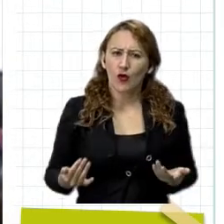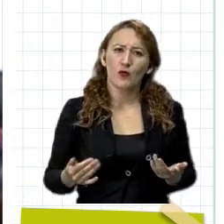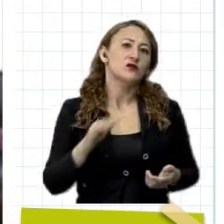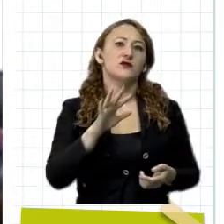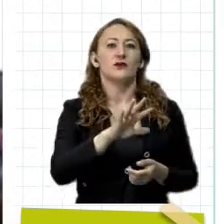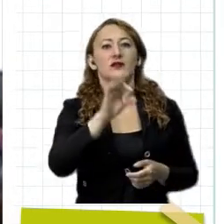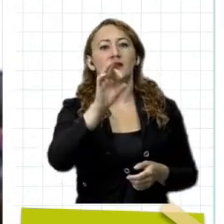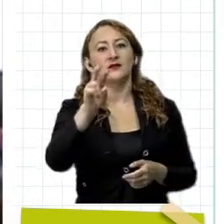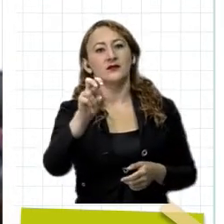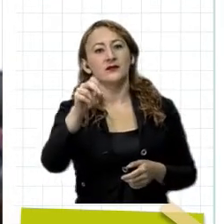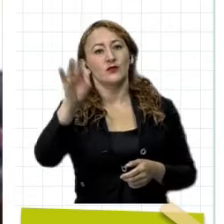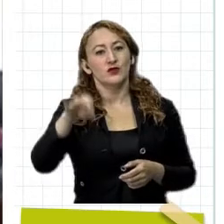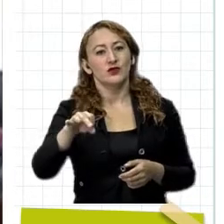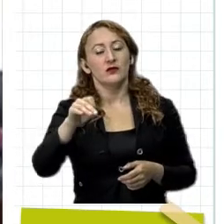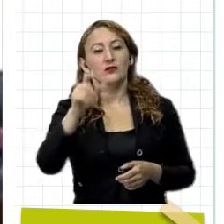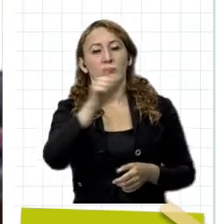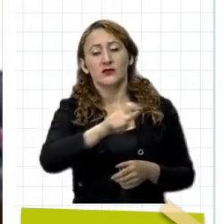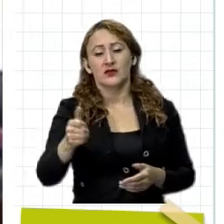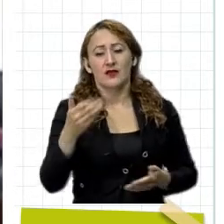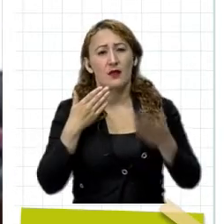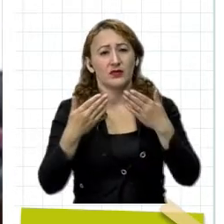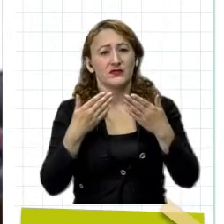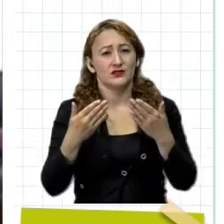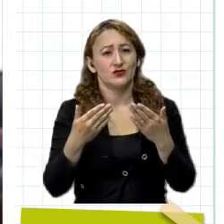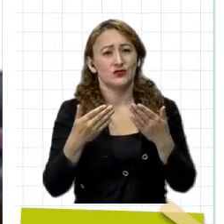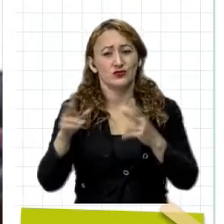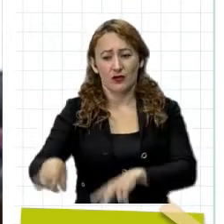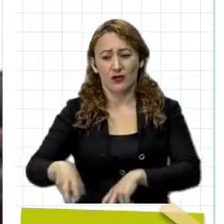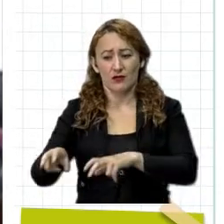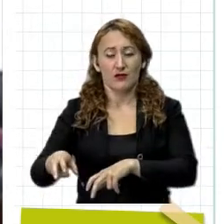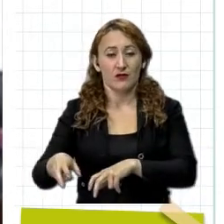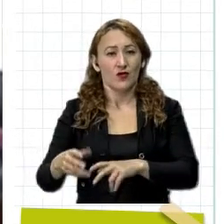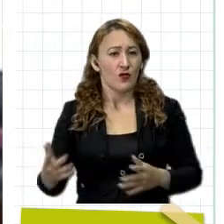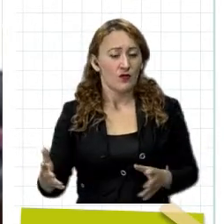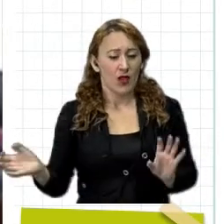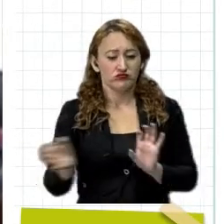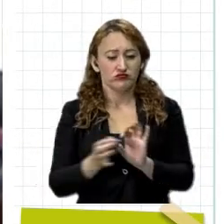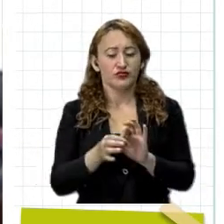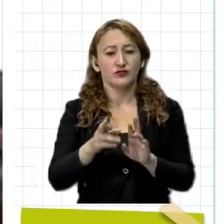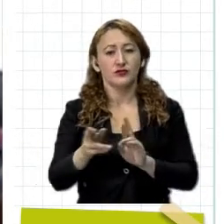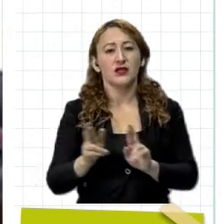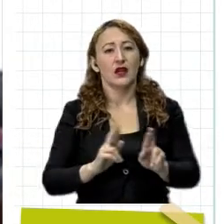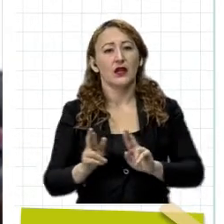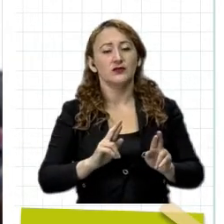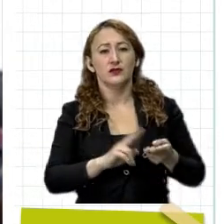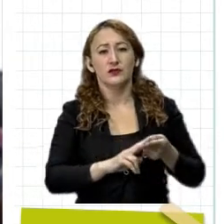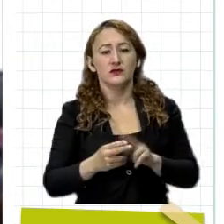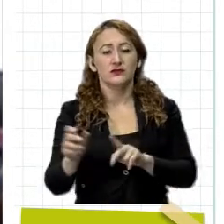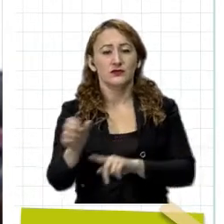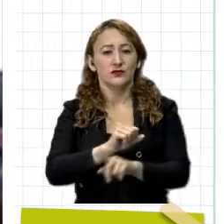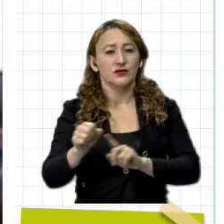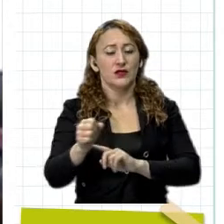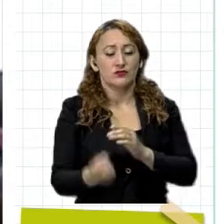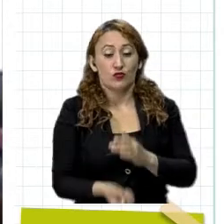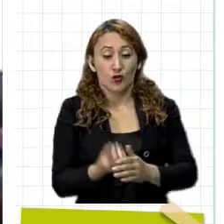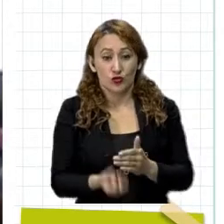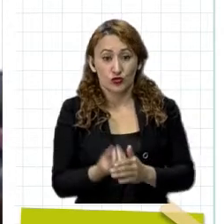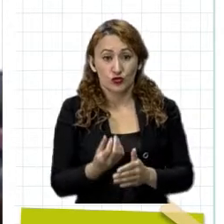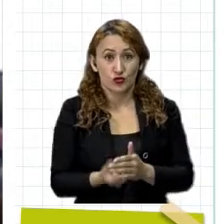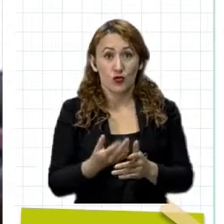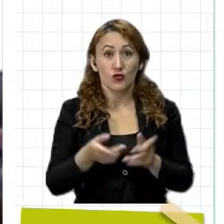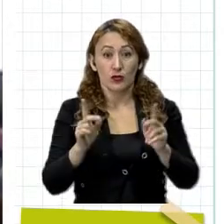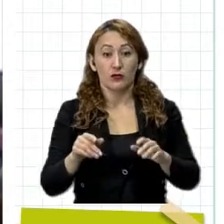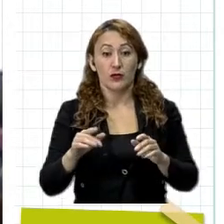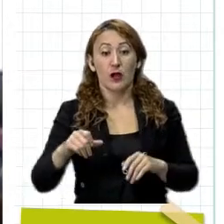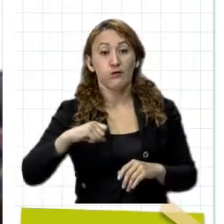57% por campesinos y obreros agropecuarios vinculados a relaciones sociales de producción y formas de tenencia de